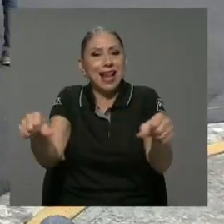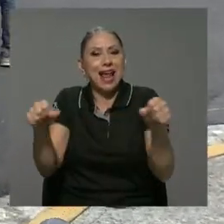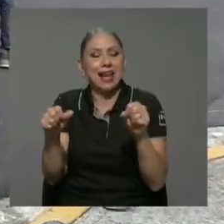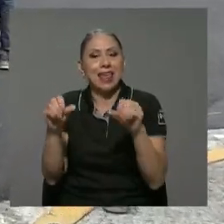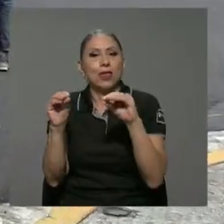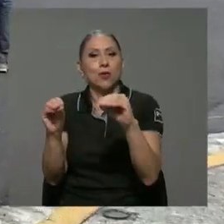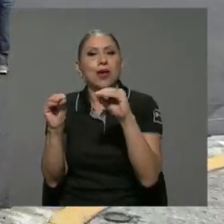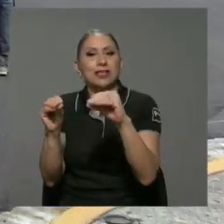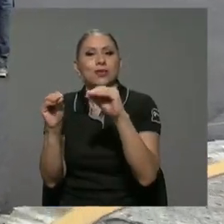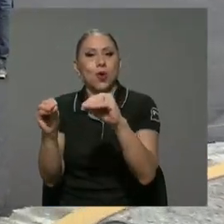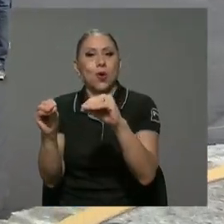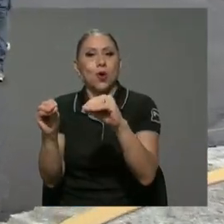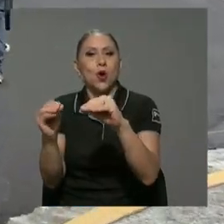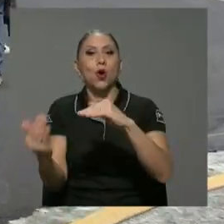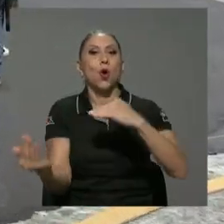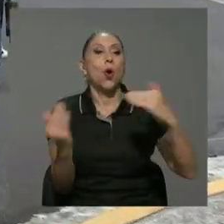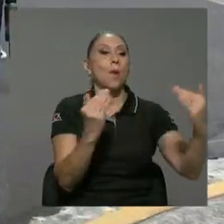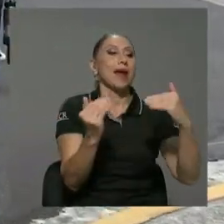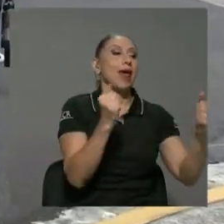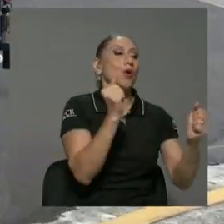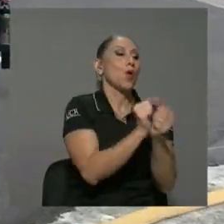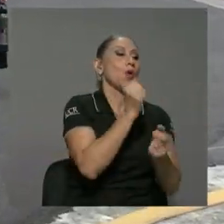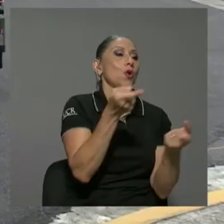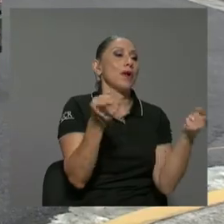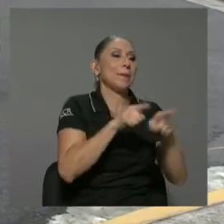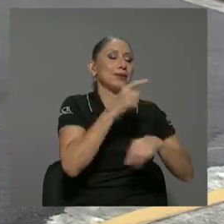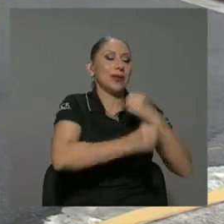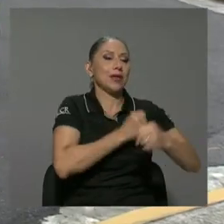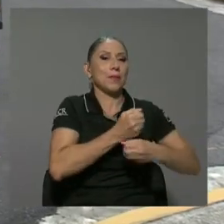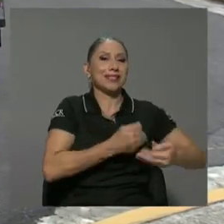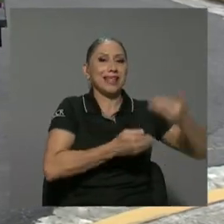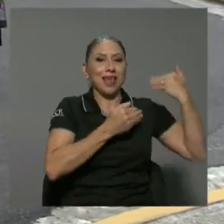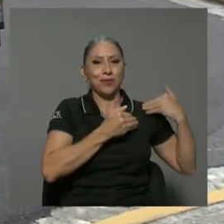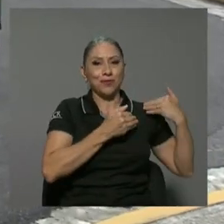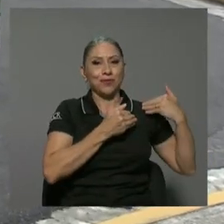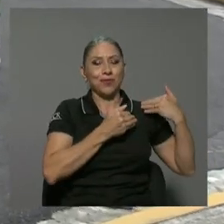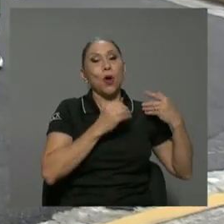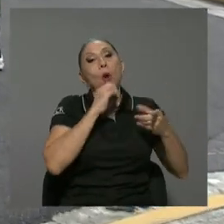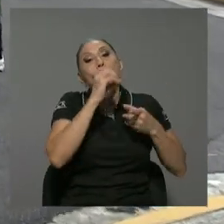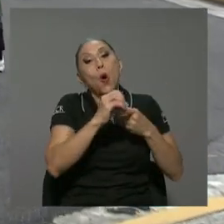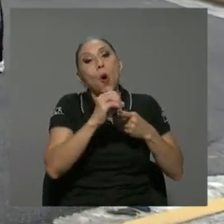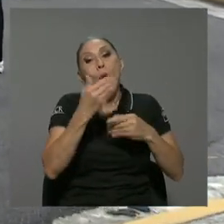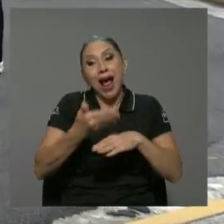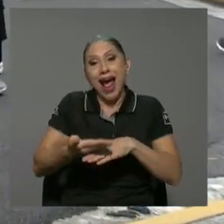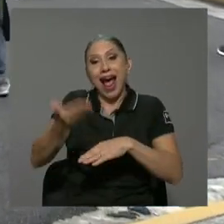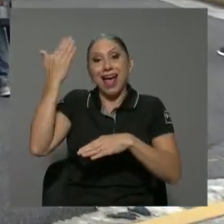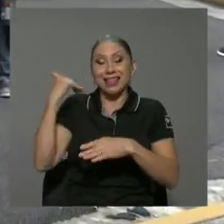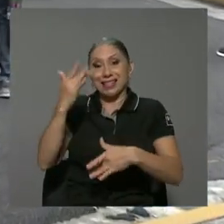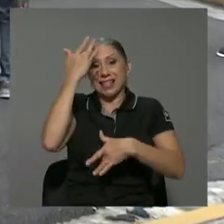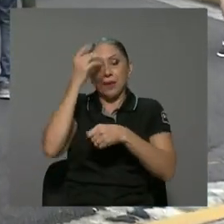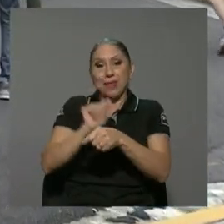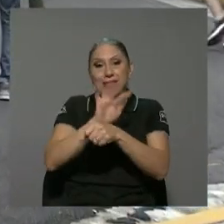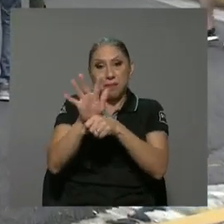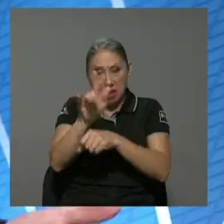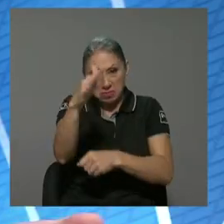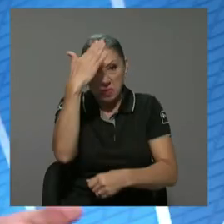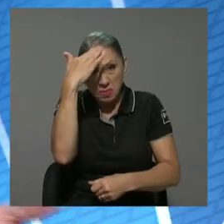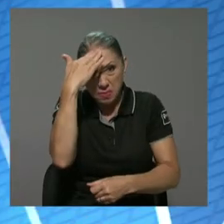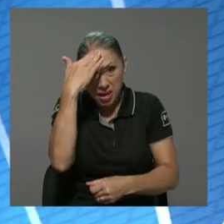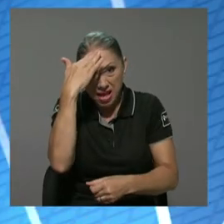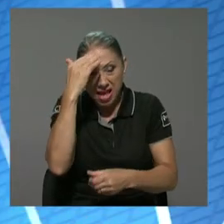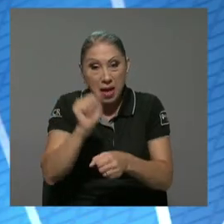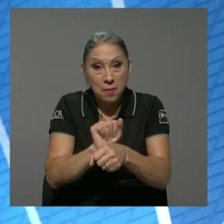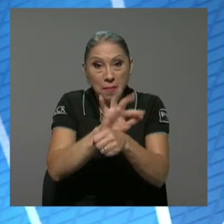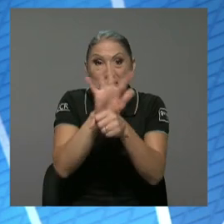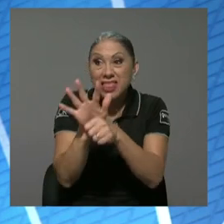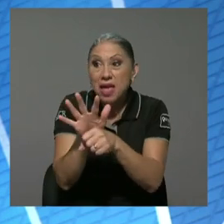con las manifestaciones el año pasado o inclusive con las últimas que tuvimos antes de la pandemia, que para nadie es un secreto que la pandemia desmovilizó